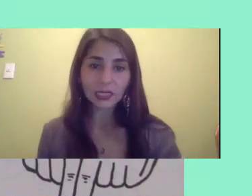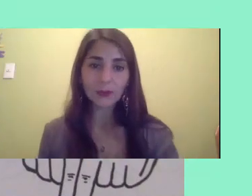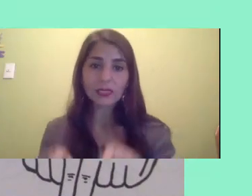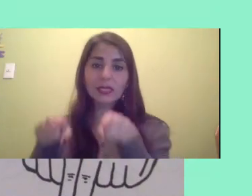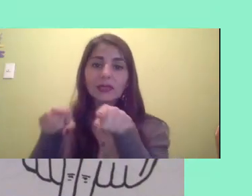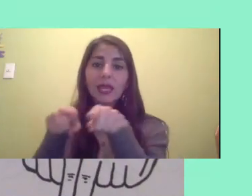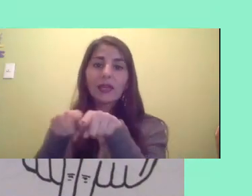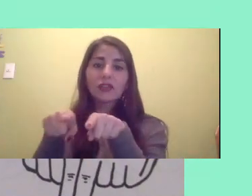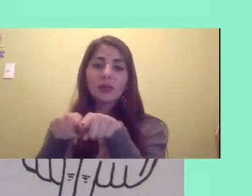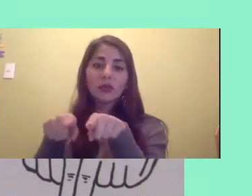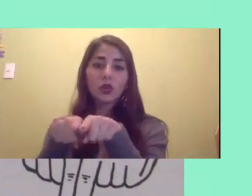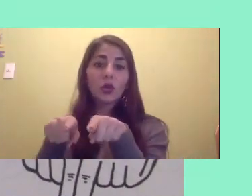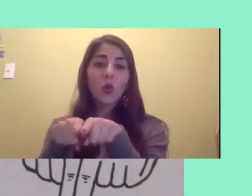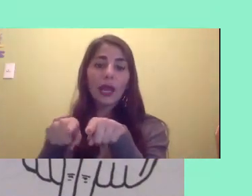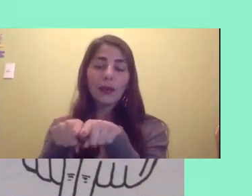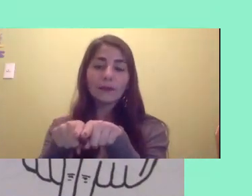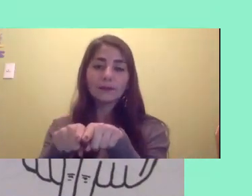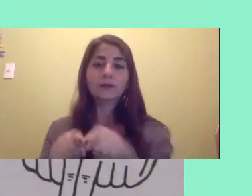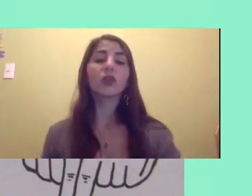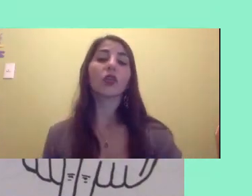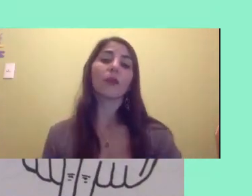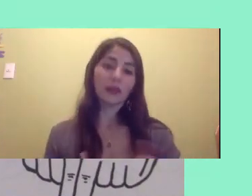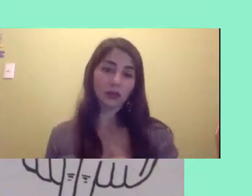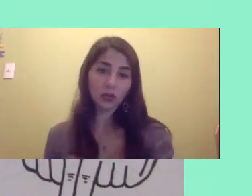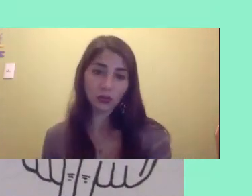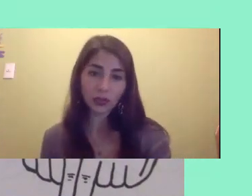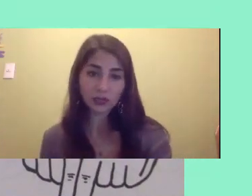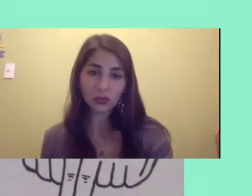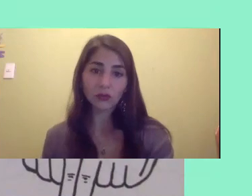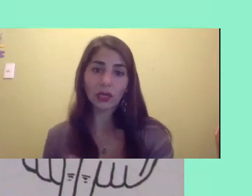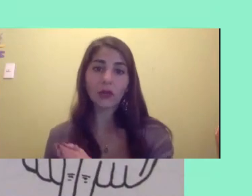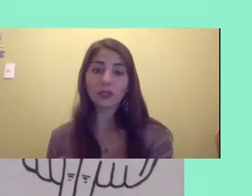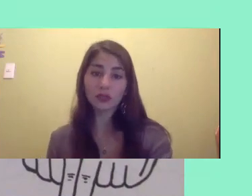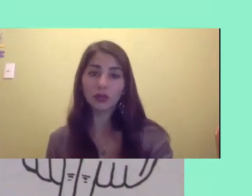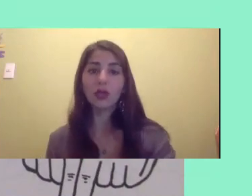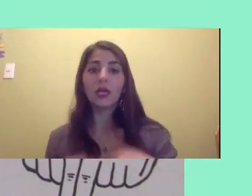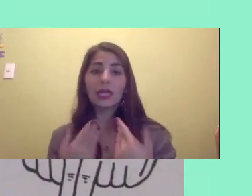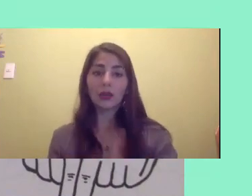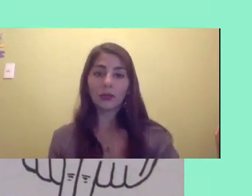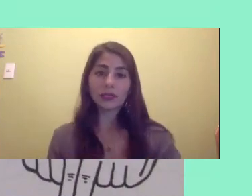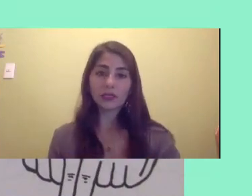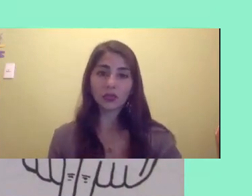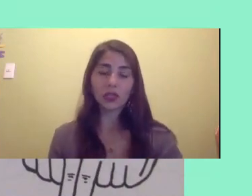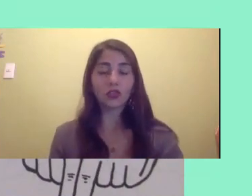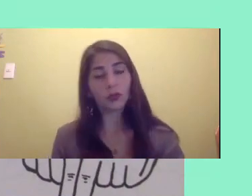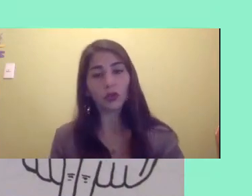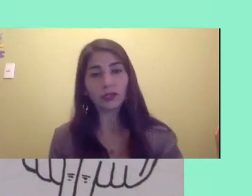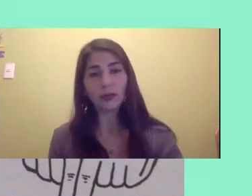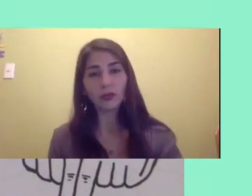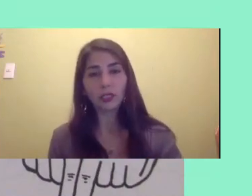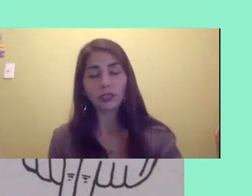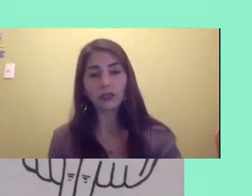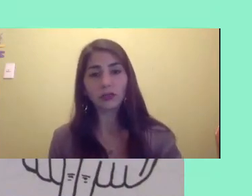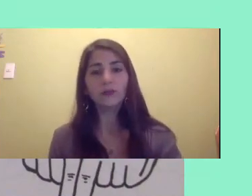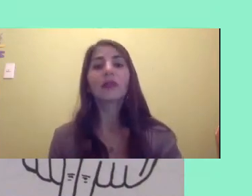seña representa el concepto igual, pero dependiendo del contexto de la oración y la conversación, el tópico